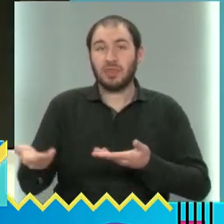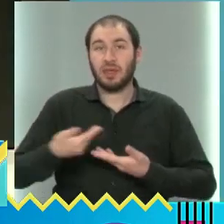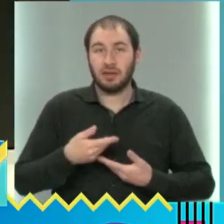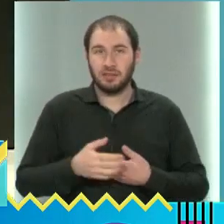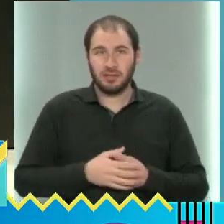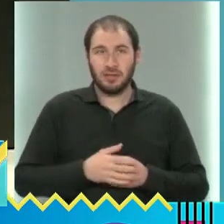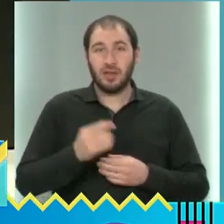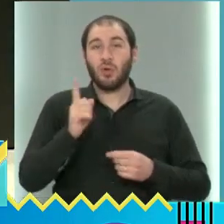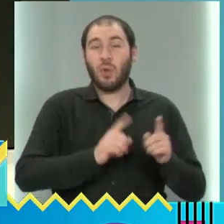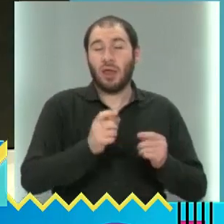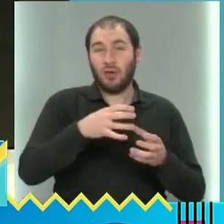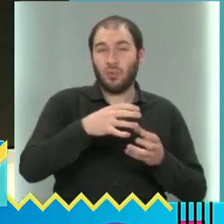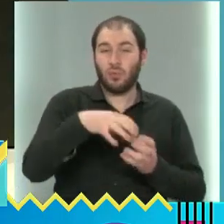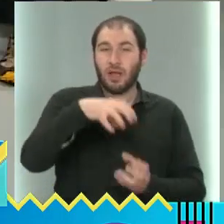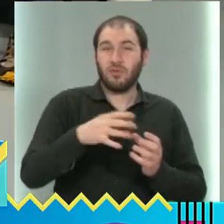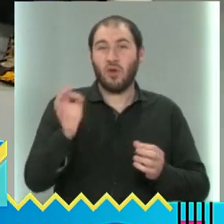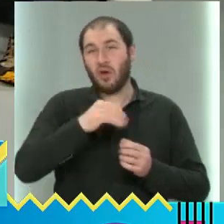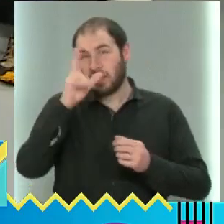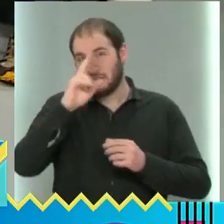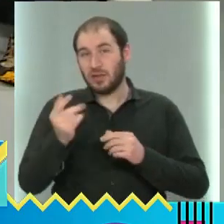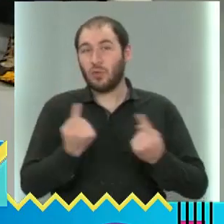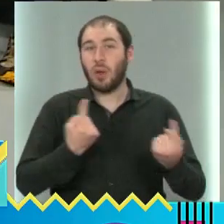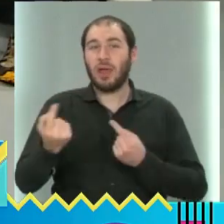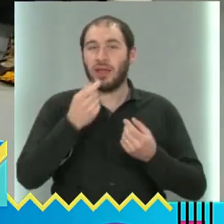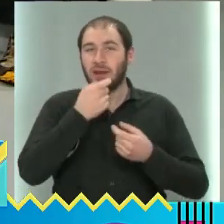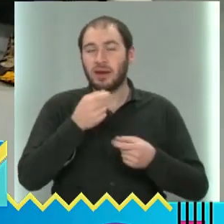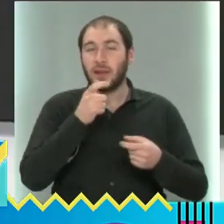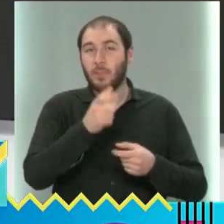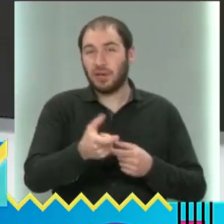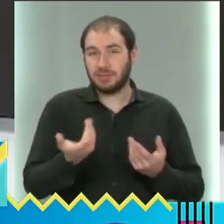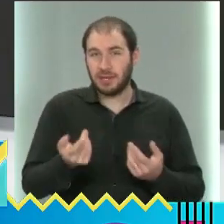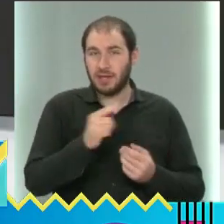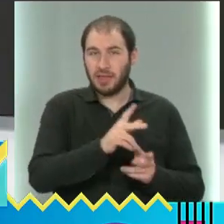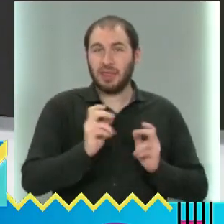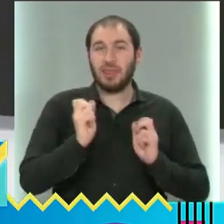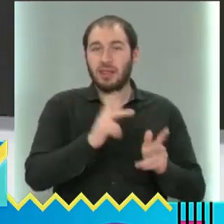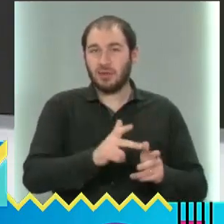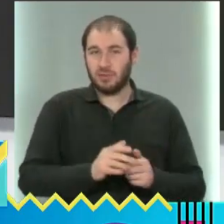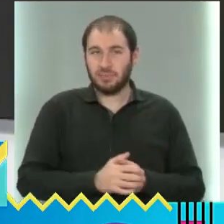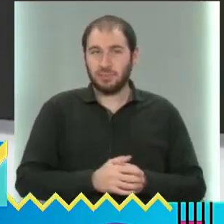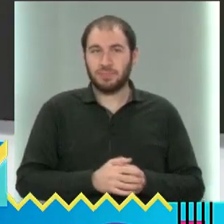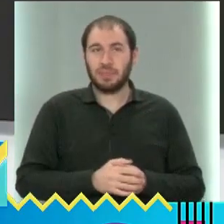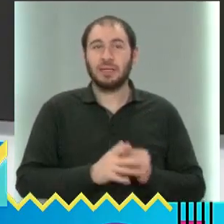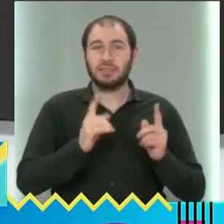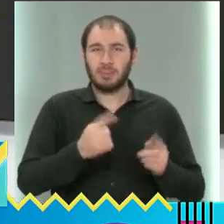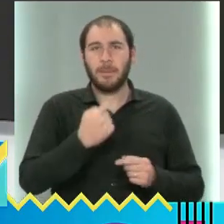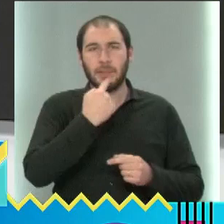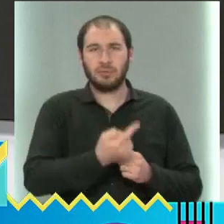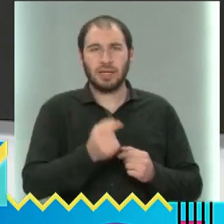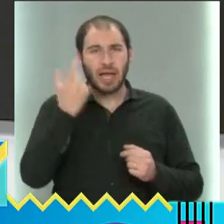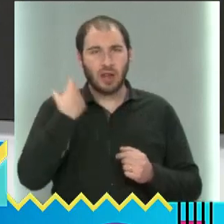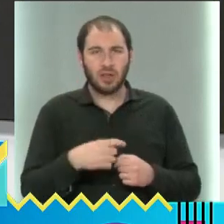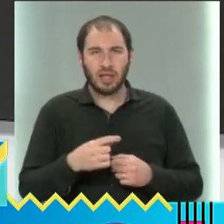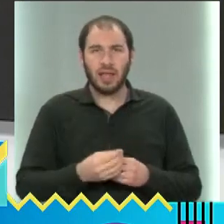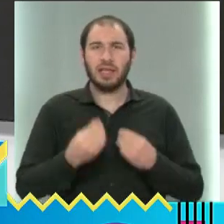huevo o la gallina, como dijo Guillermo. ¿Cómo se responde a lo que acaba de decir Guillermo y a la pregunta también de Carolina,